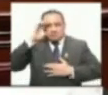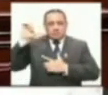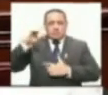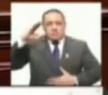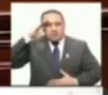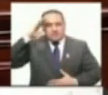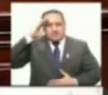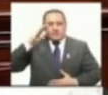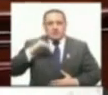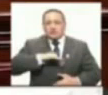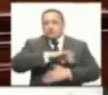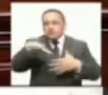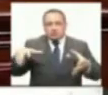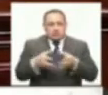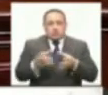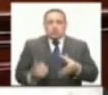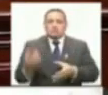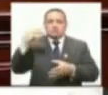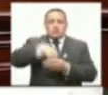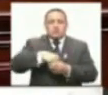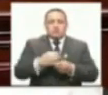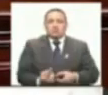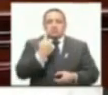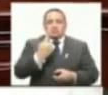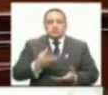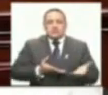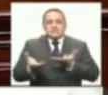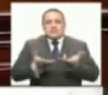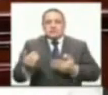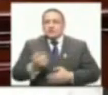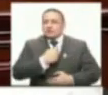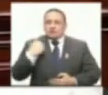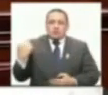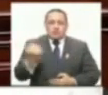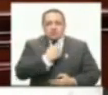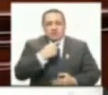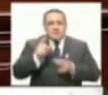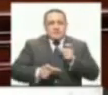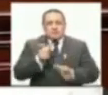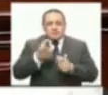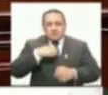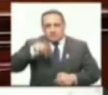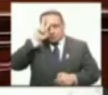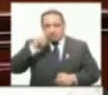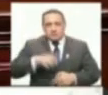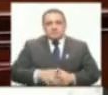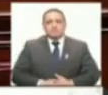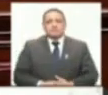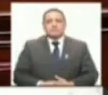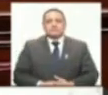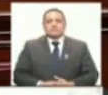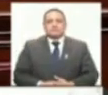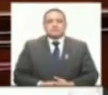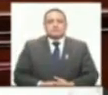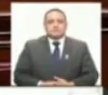Policía Nacional, todos en un solo gran sistema que preste al servicio de todos los habitantes del país.